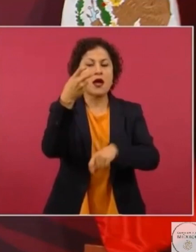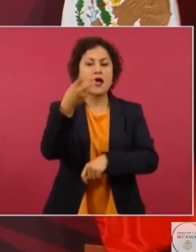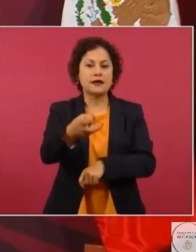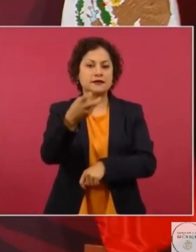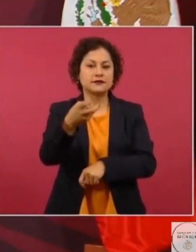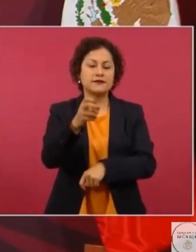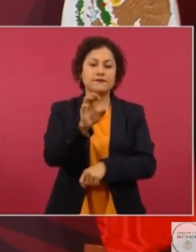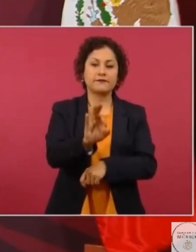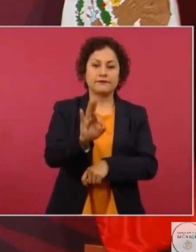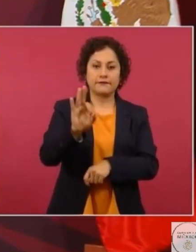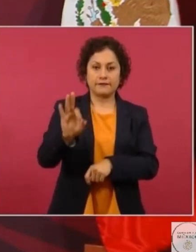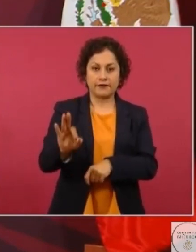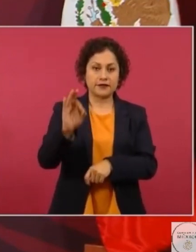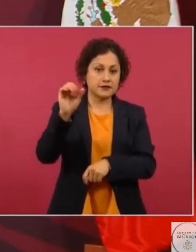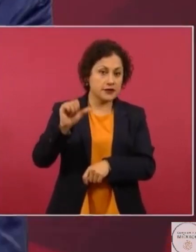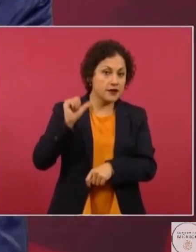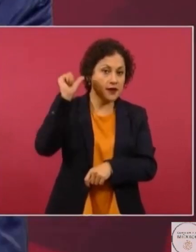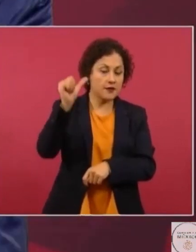abril.